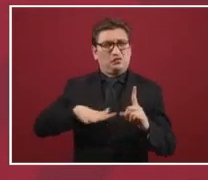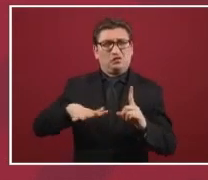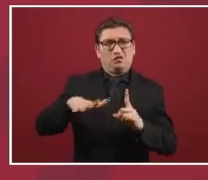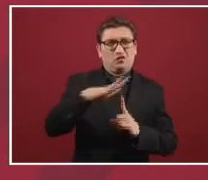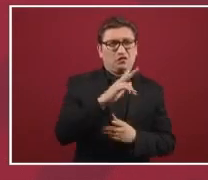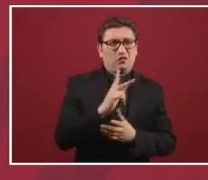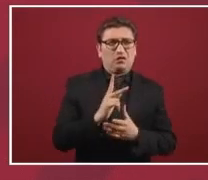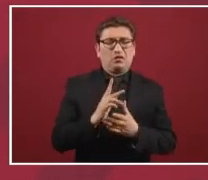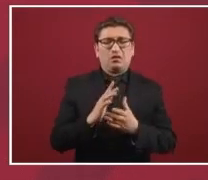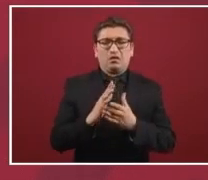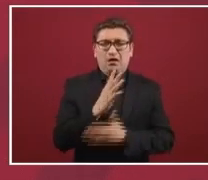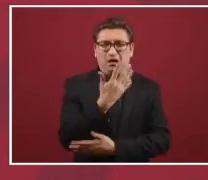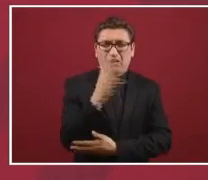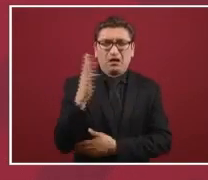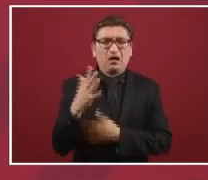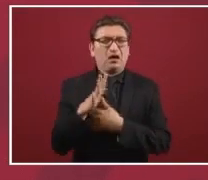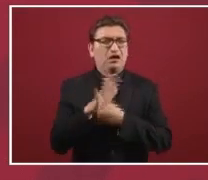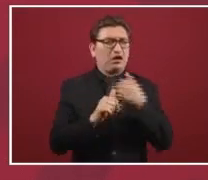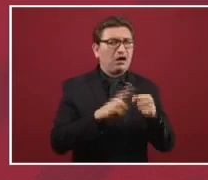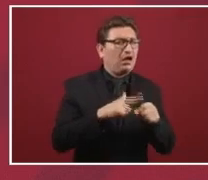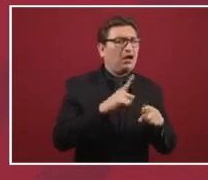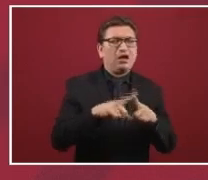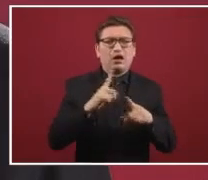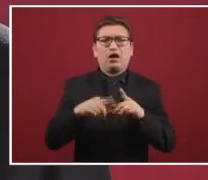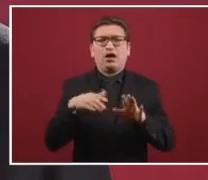¿Qué es lo que se está afectando?